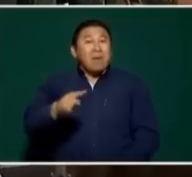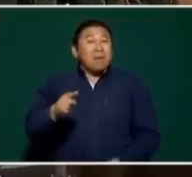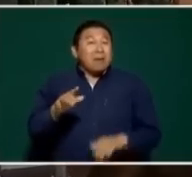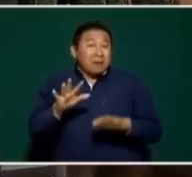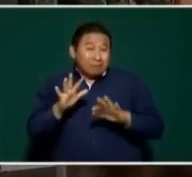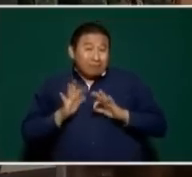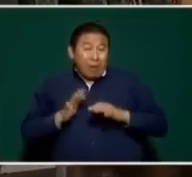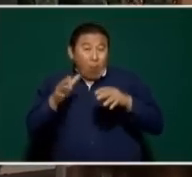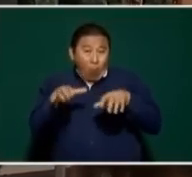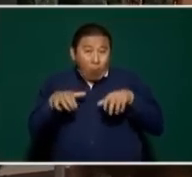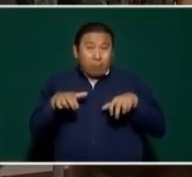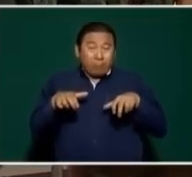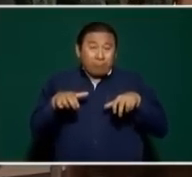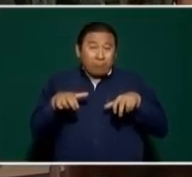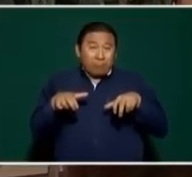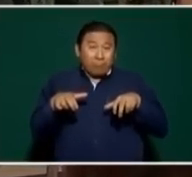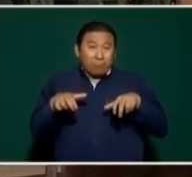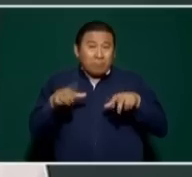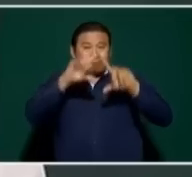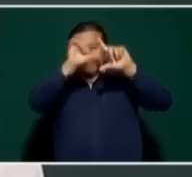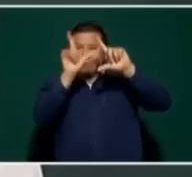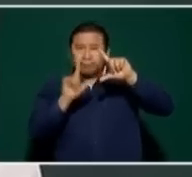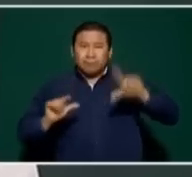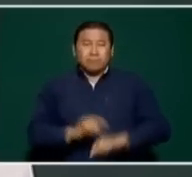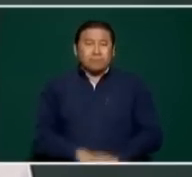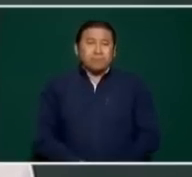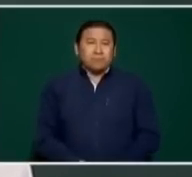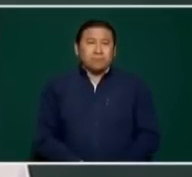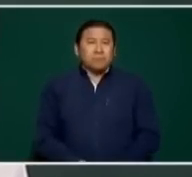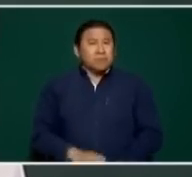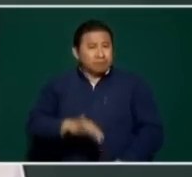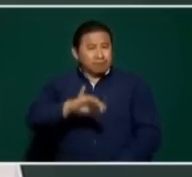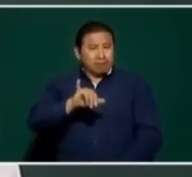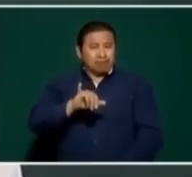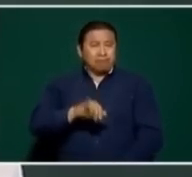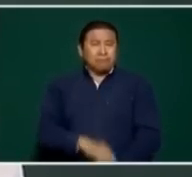austeridad republicana y lo que sí